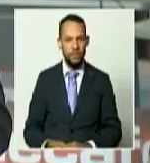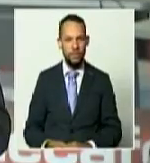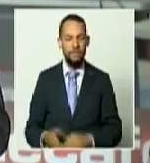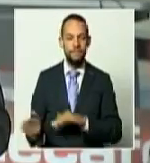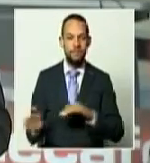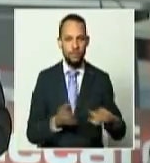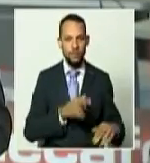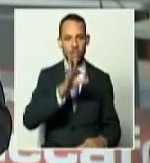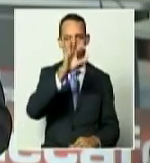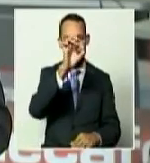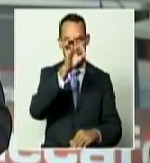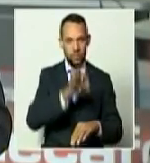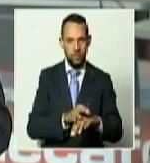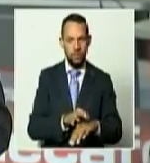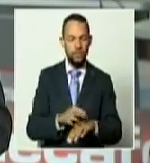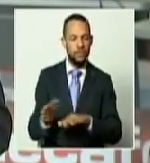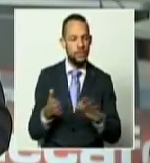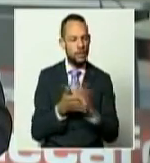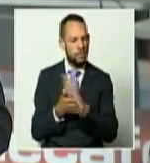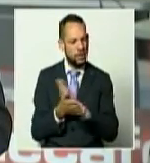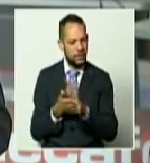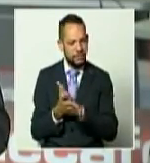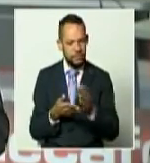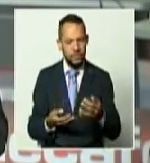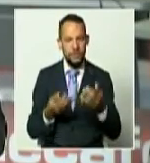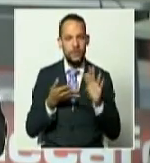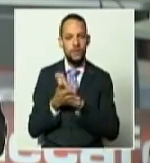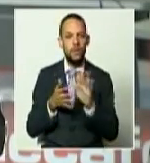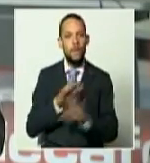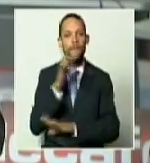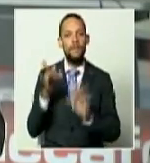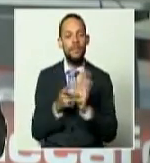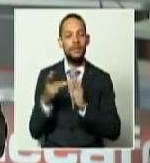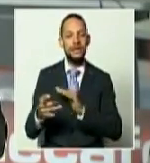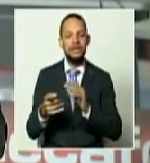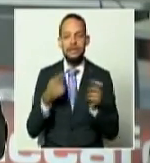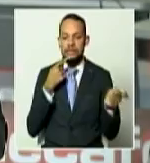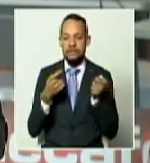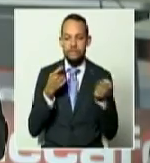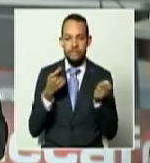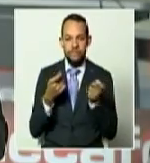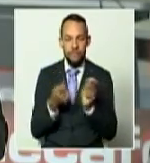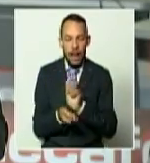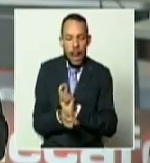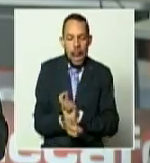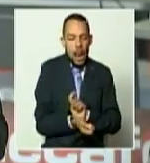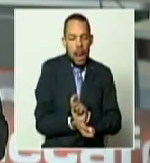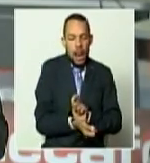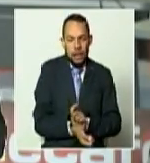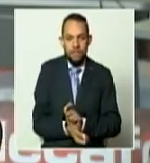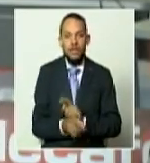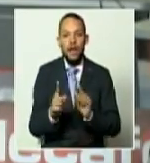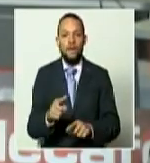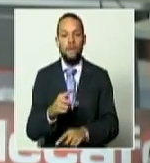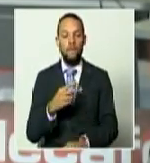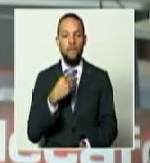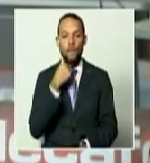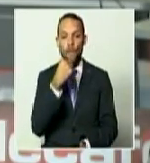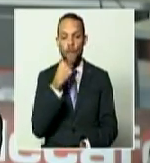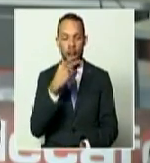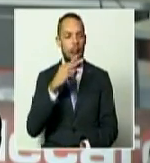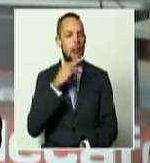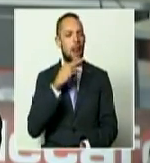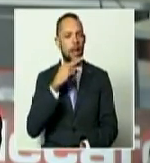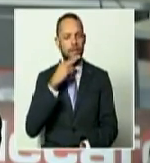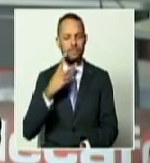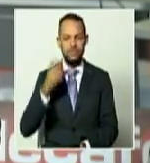A las 8 de la noche, 4 minutos, comenzamos con toda la información. Encadenados y absteniéndose de ingerir alimentos, protestaron algunos voceros del comercio en Villa María. Ellos